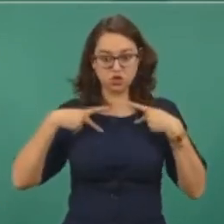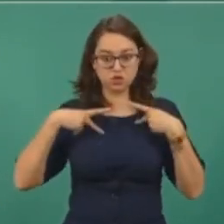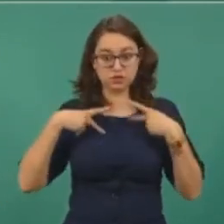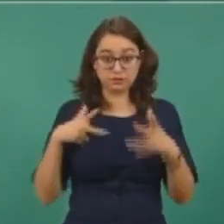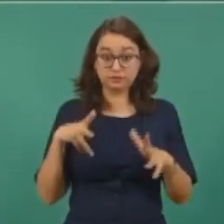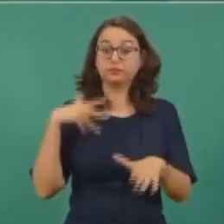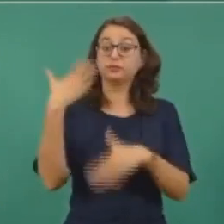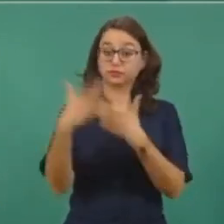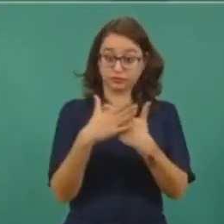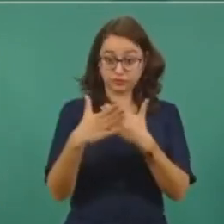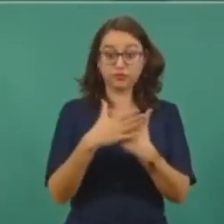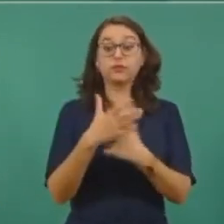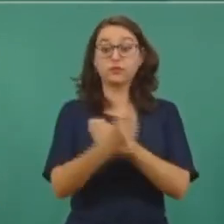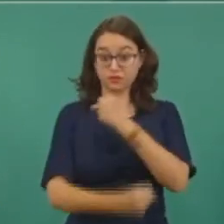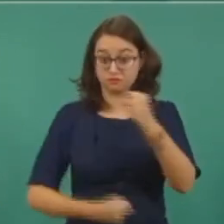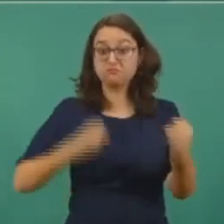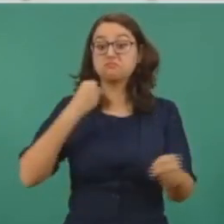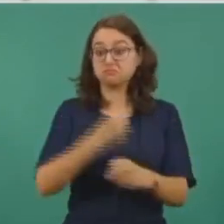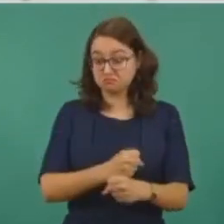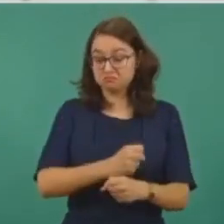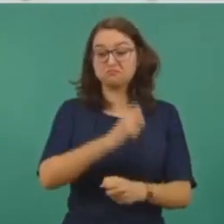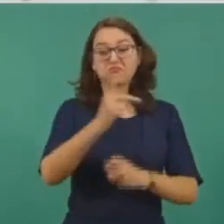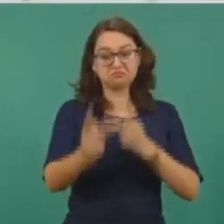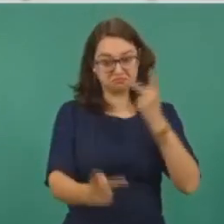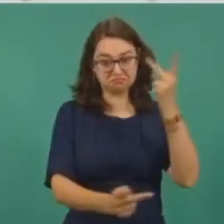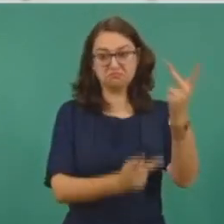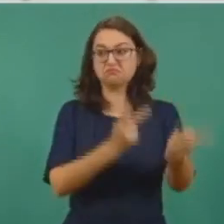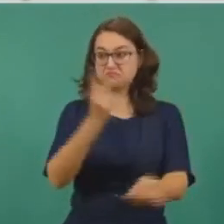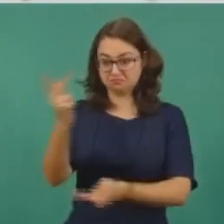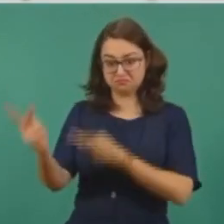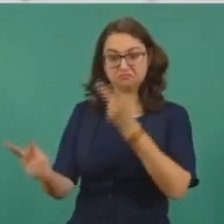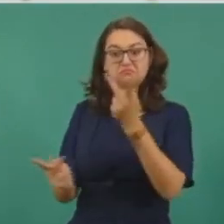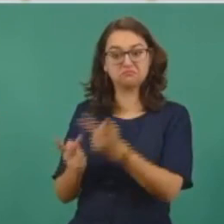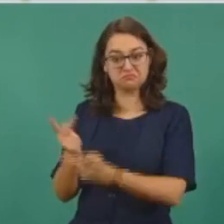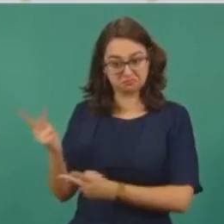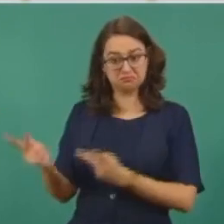vamos a la consulta.